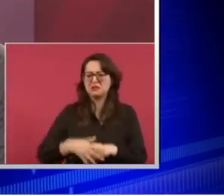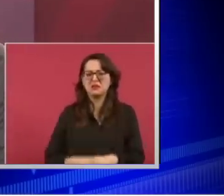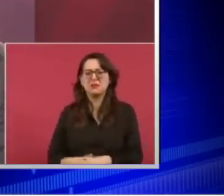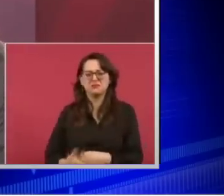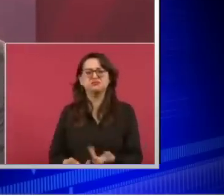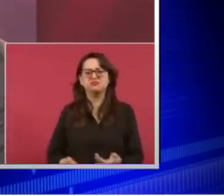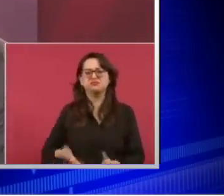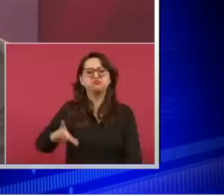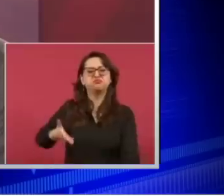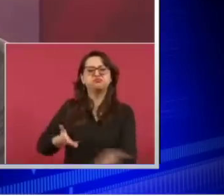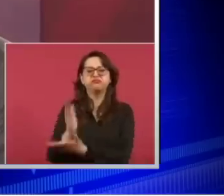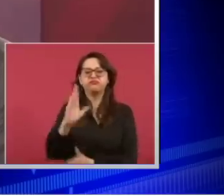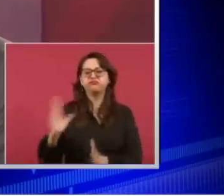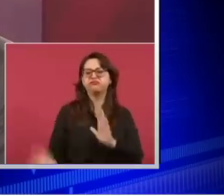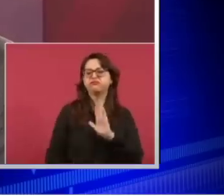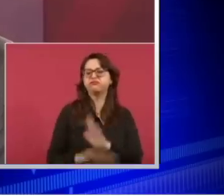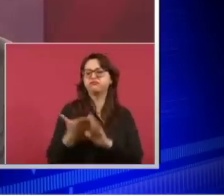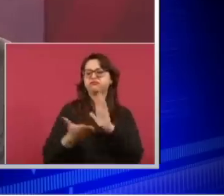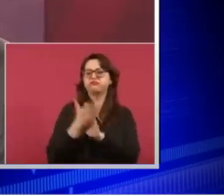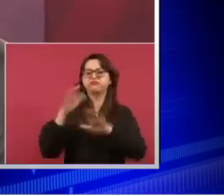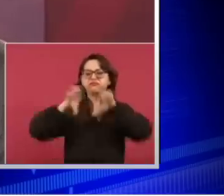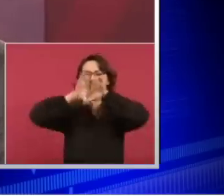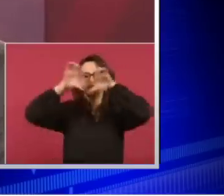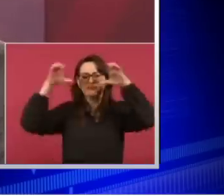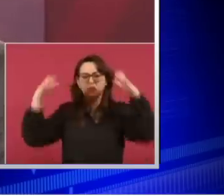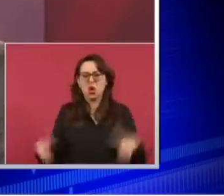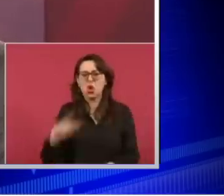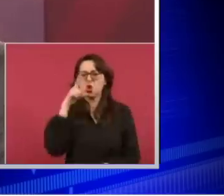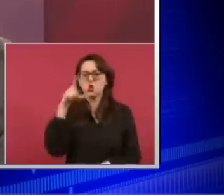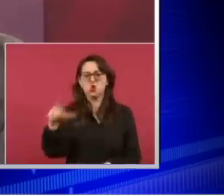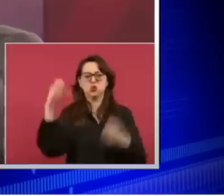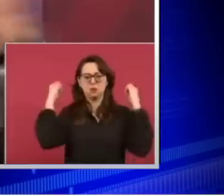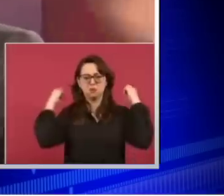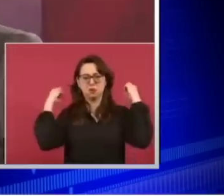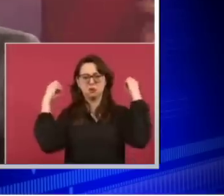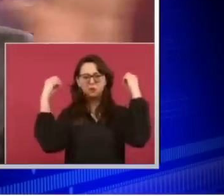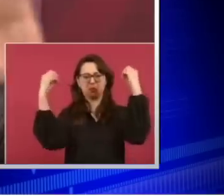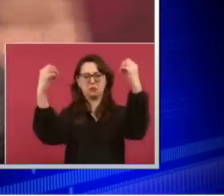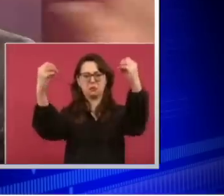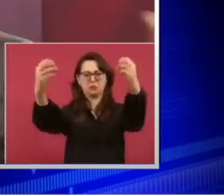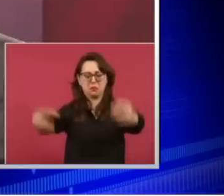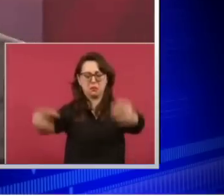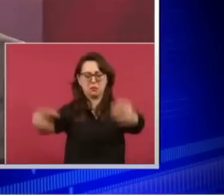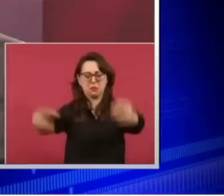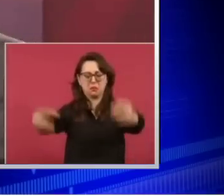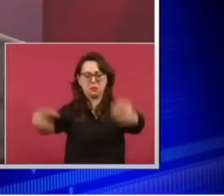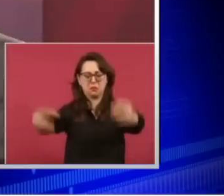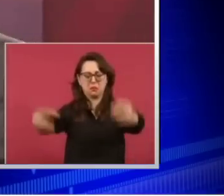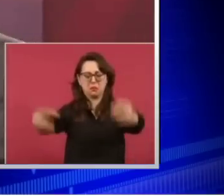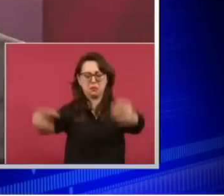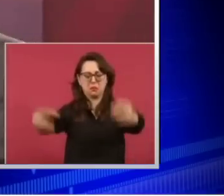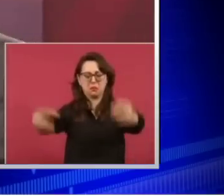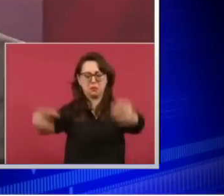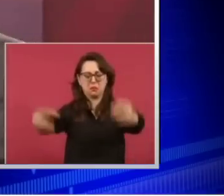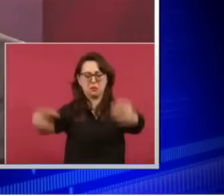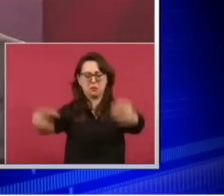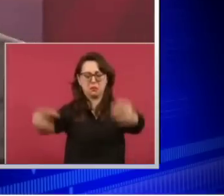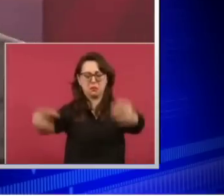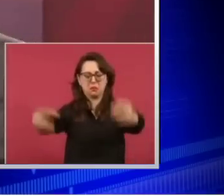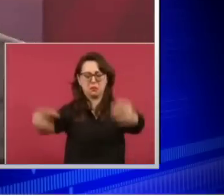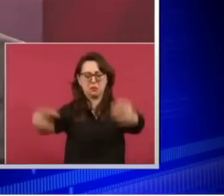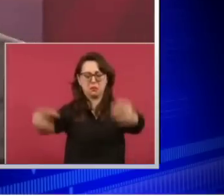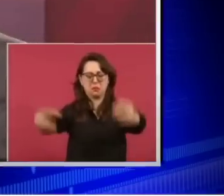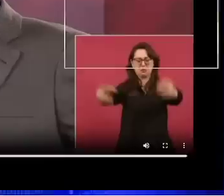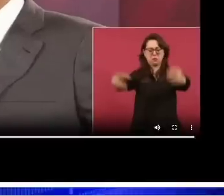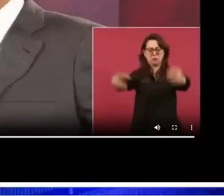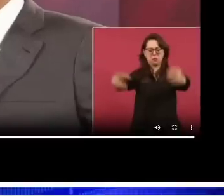submarinos, con cenotes, y nadie dijo nada. Pues parte de lo que señala